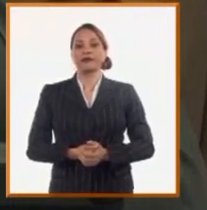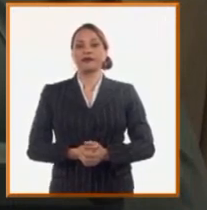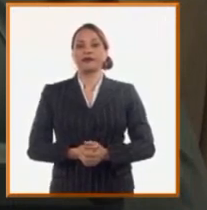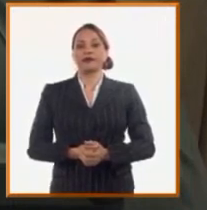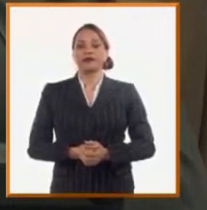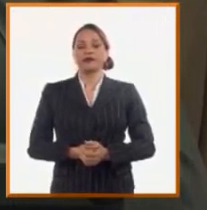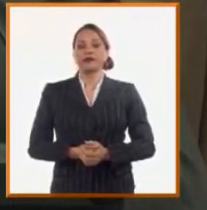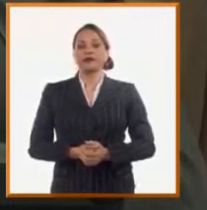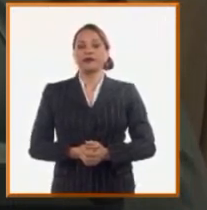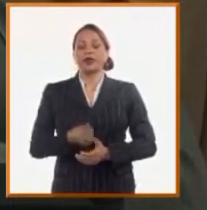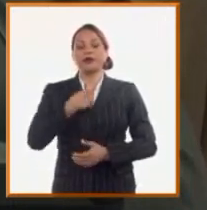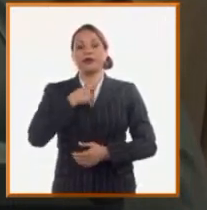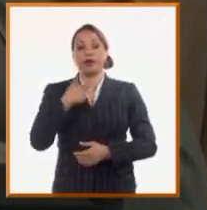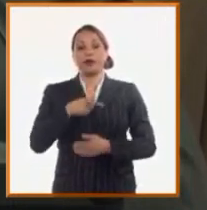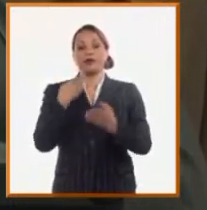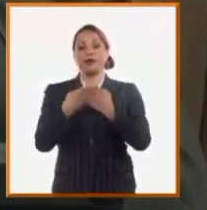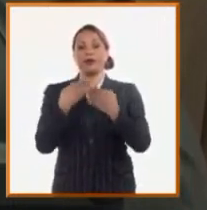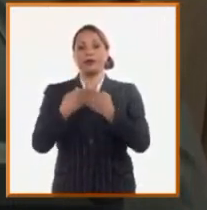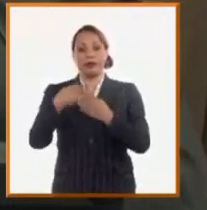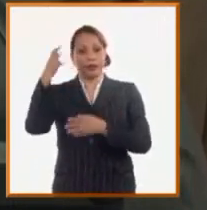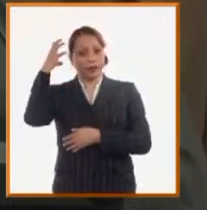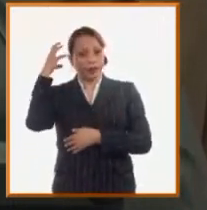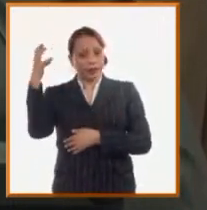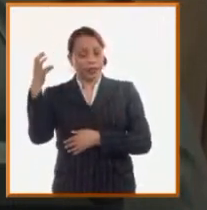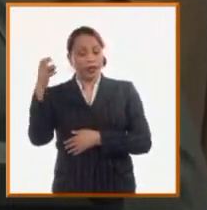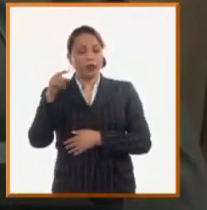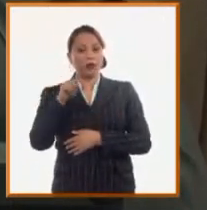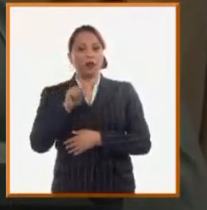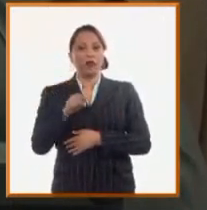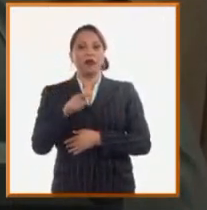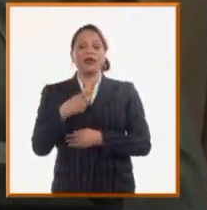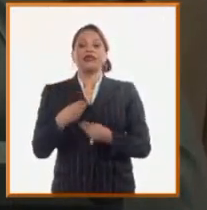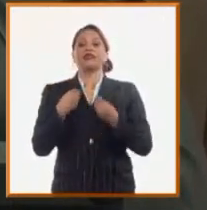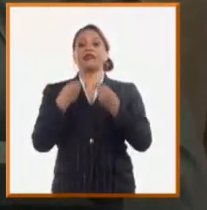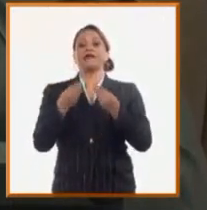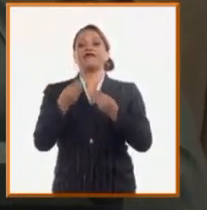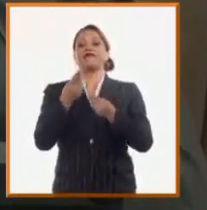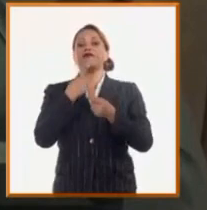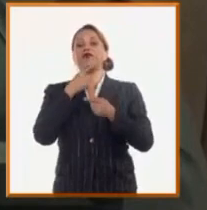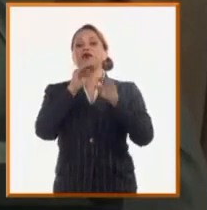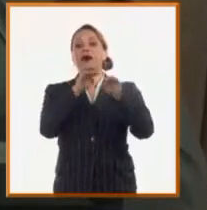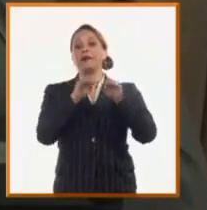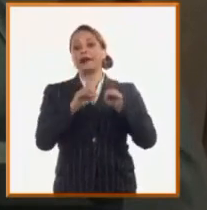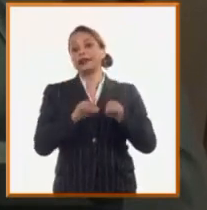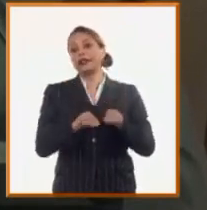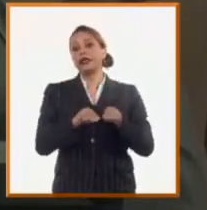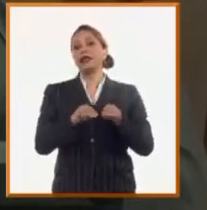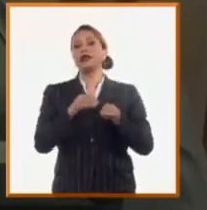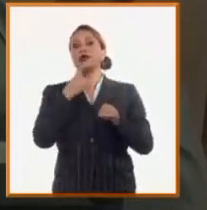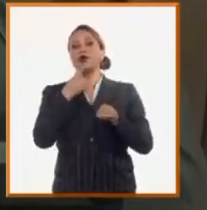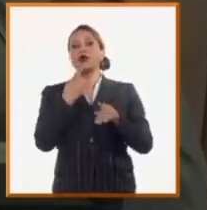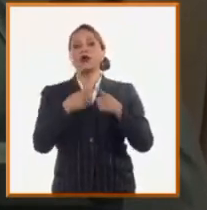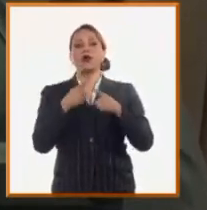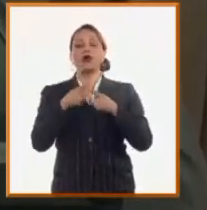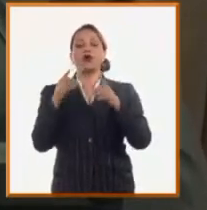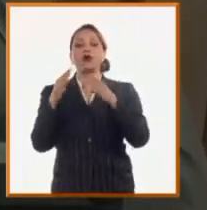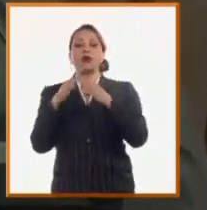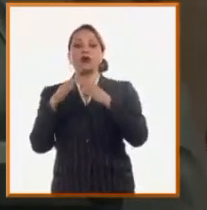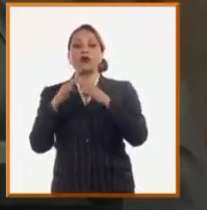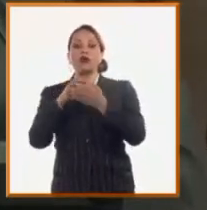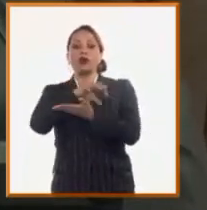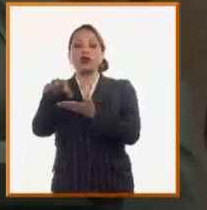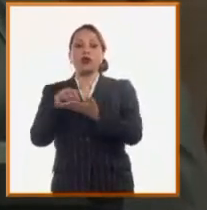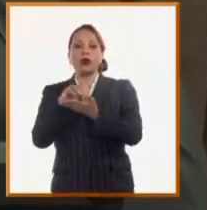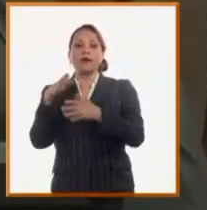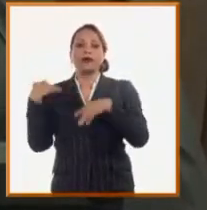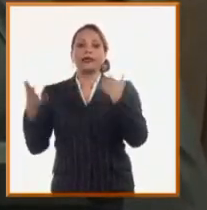Donde una entidad estatal cedió un almacén o un inmueble para la actividad